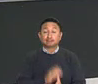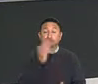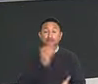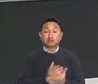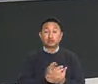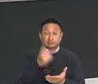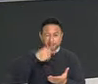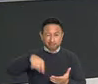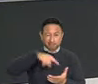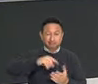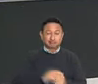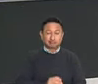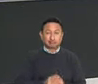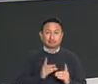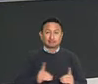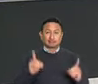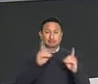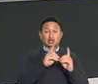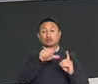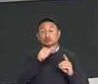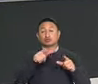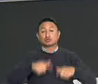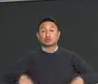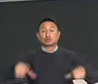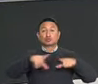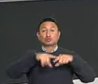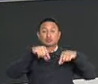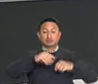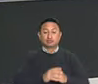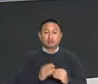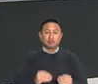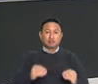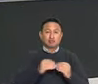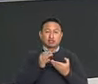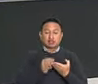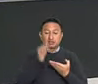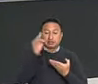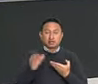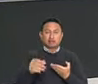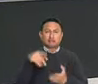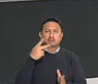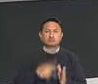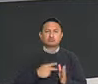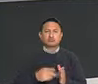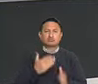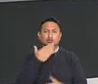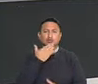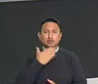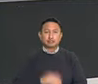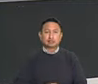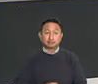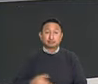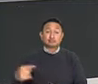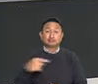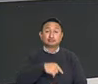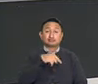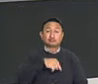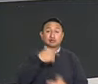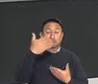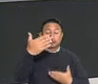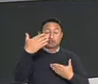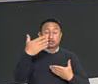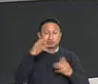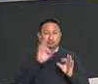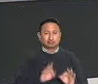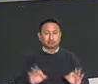pausa. Más datos, otras ciudades, también un poco de la ruralidad para saber cómo se va moviendo esta parte política que es